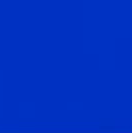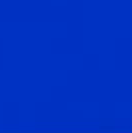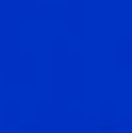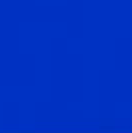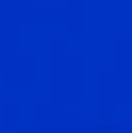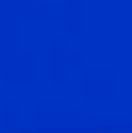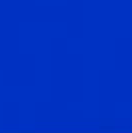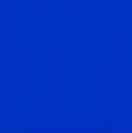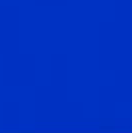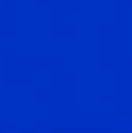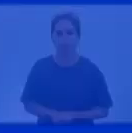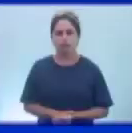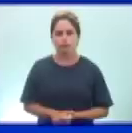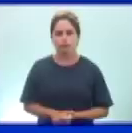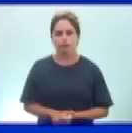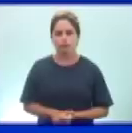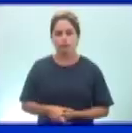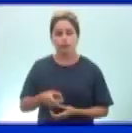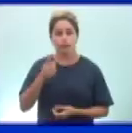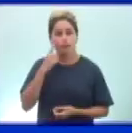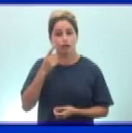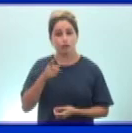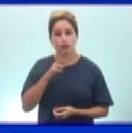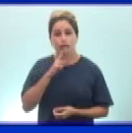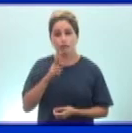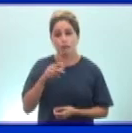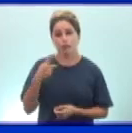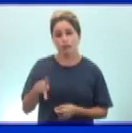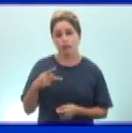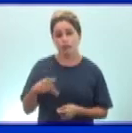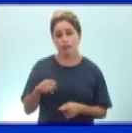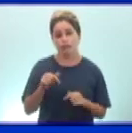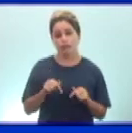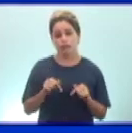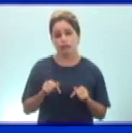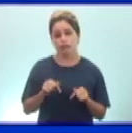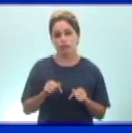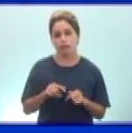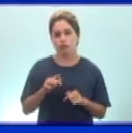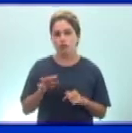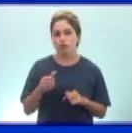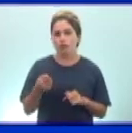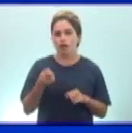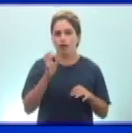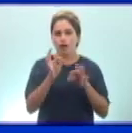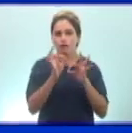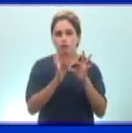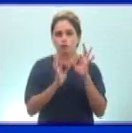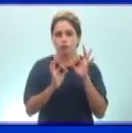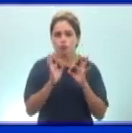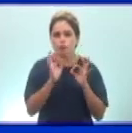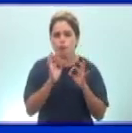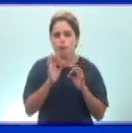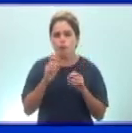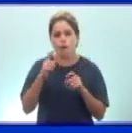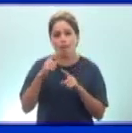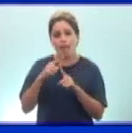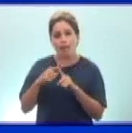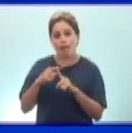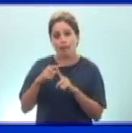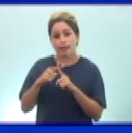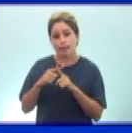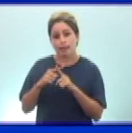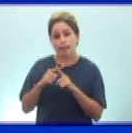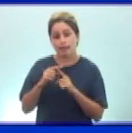Veremos las respuestas de este ejercicio. Tener en cuenta que este átomo X presenta 3 niveles de energía y 5 electrones en su último